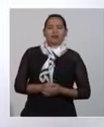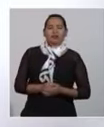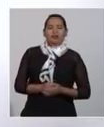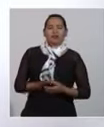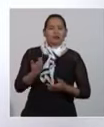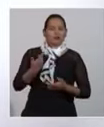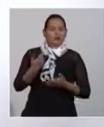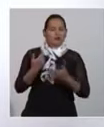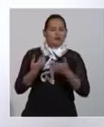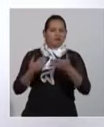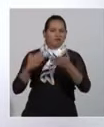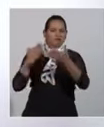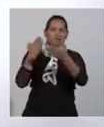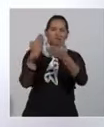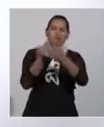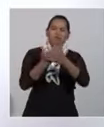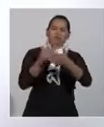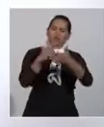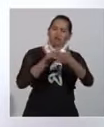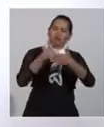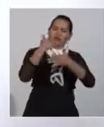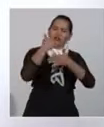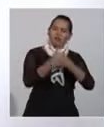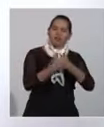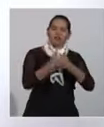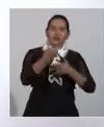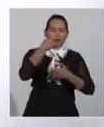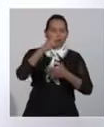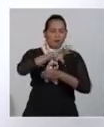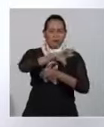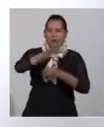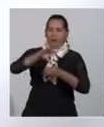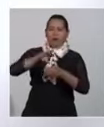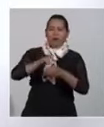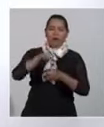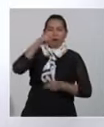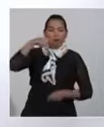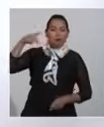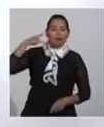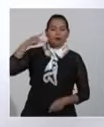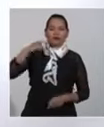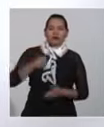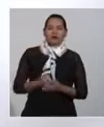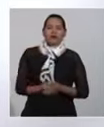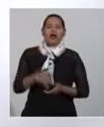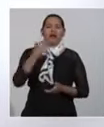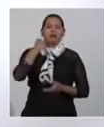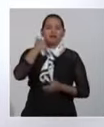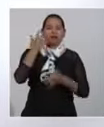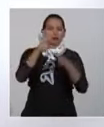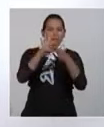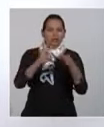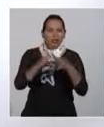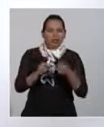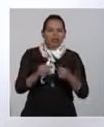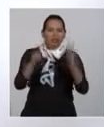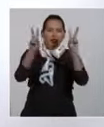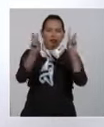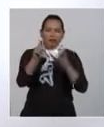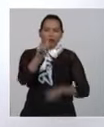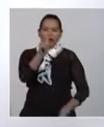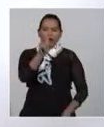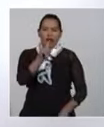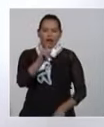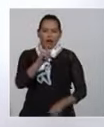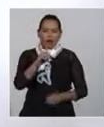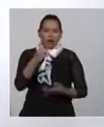proyecto hídrico completo para el estado de Puebla. Debo decirles que el asunto del agua no nada más es de las metrópolis o